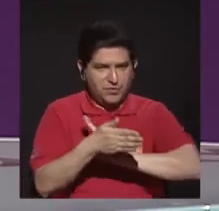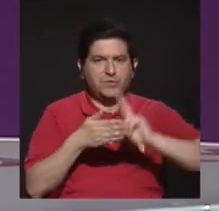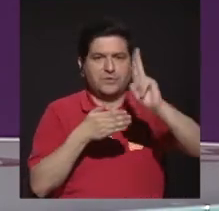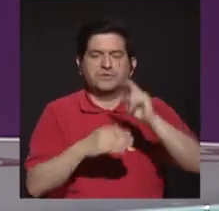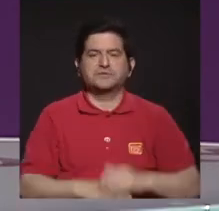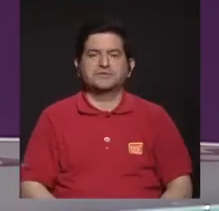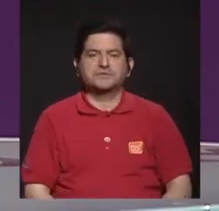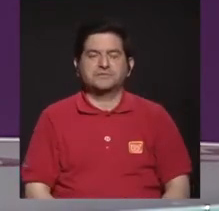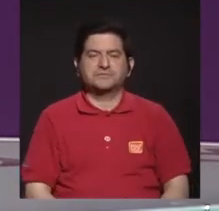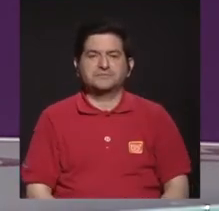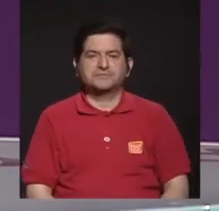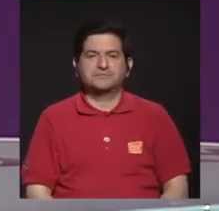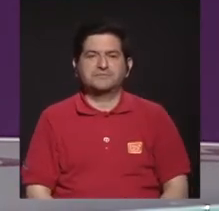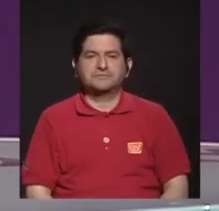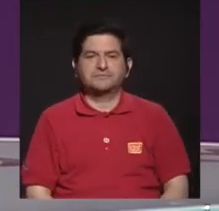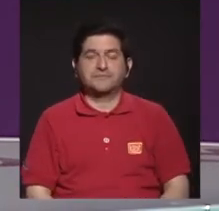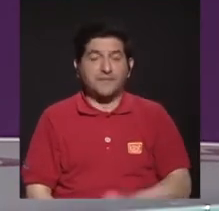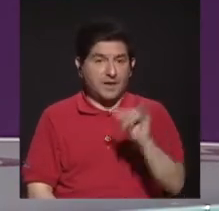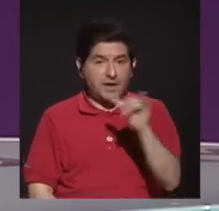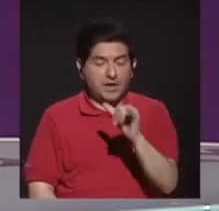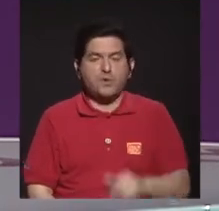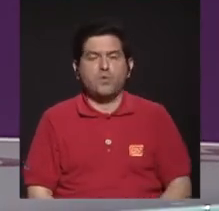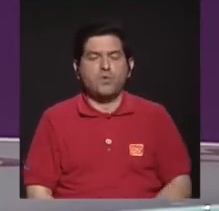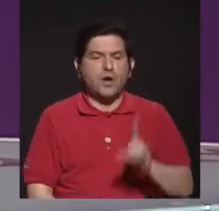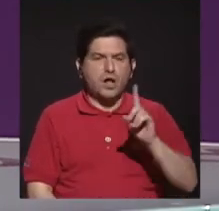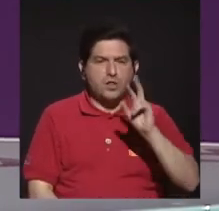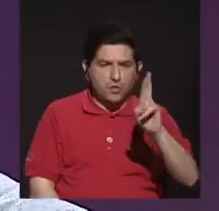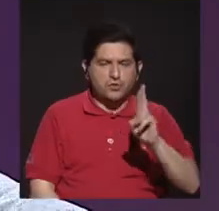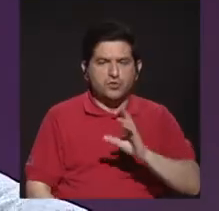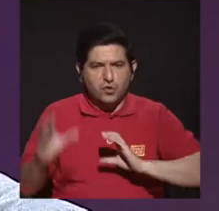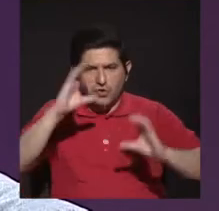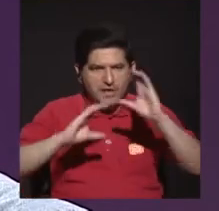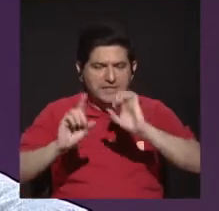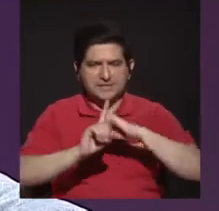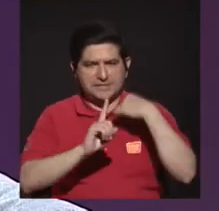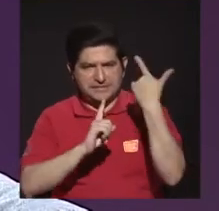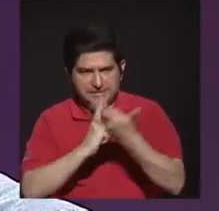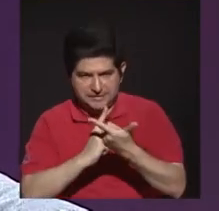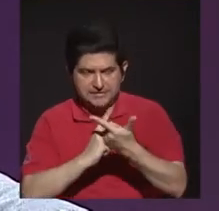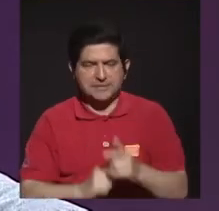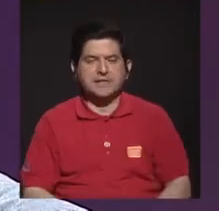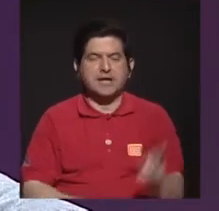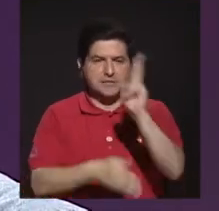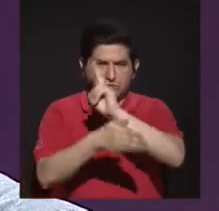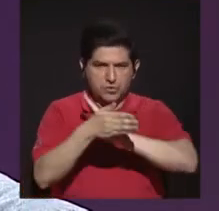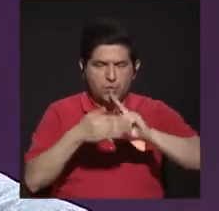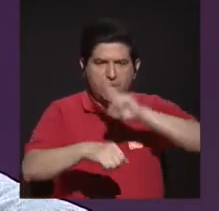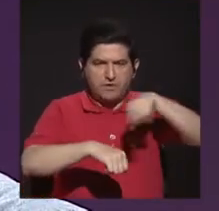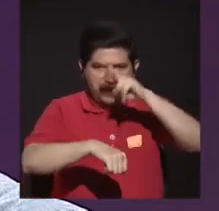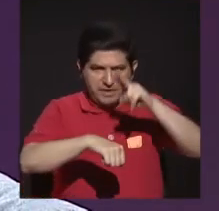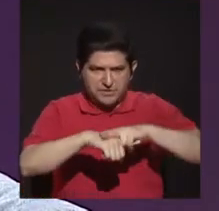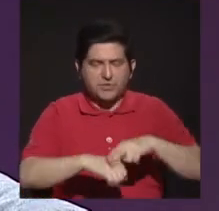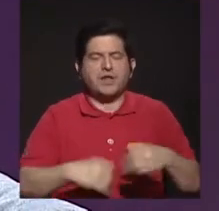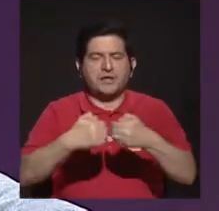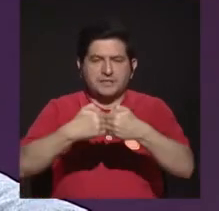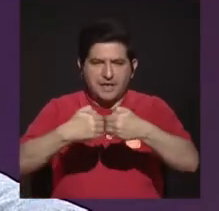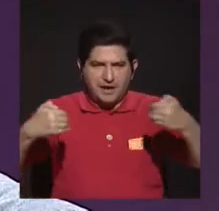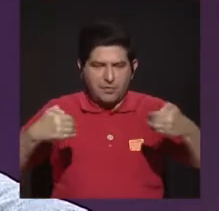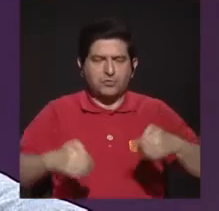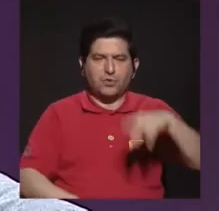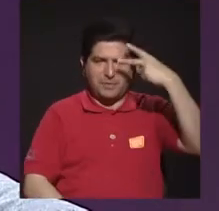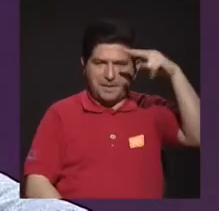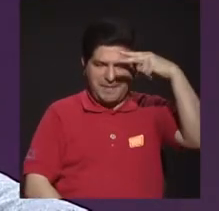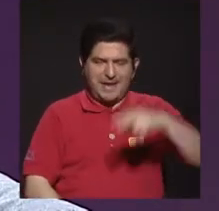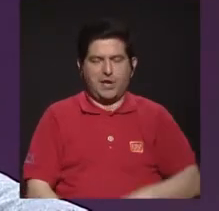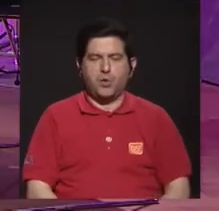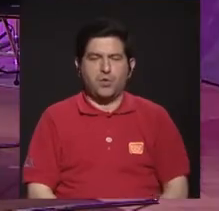universidad, y además es doctor en Ciencias Sociales de la Universidad Nacional Autónoma de México. Entonces